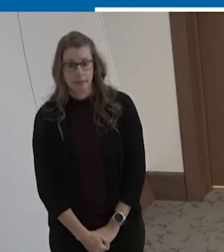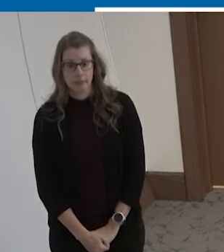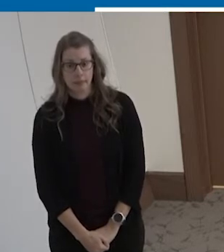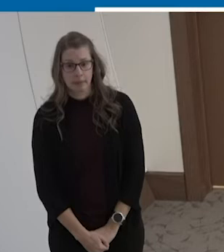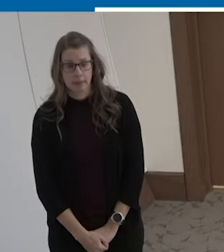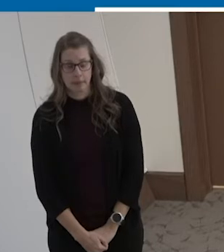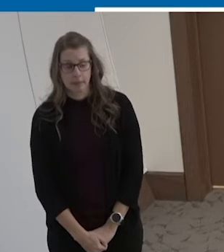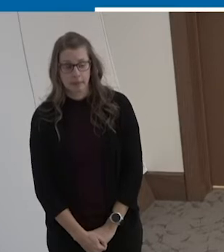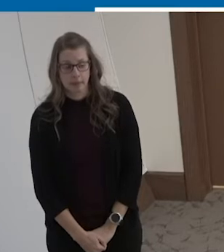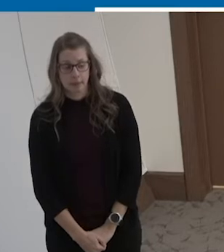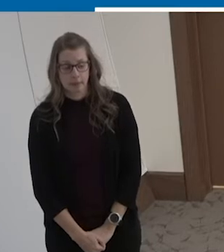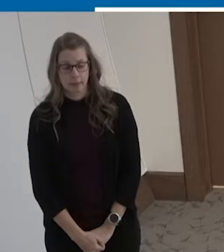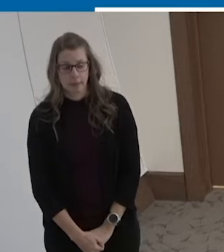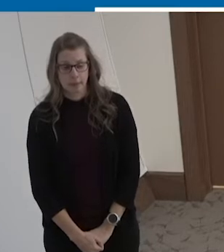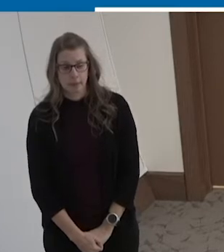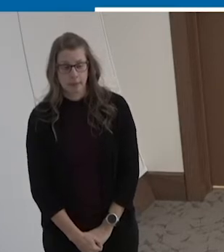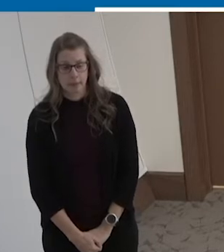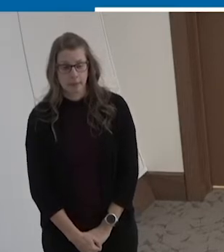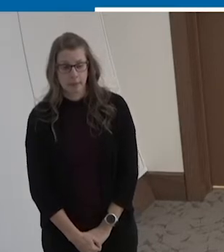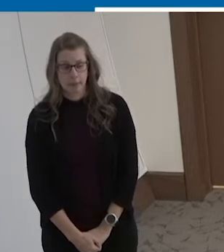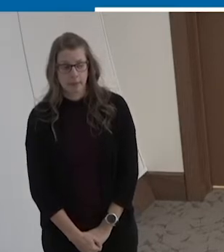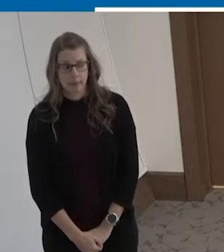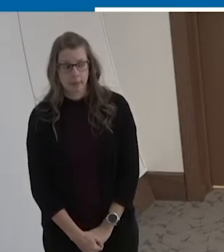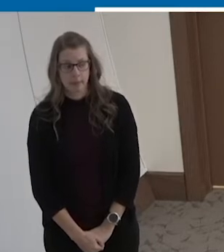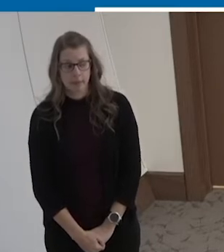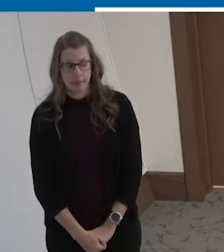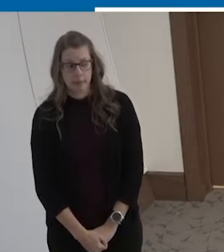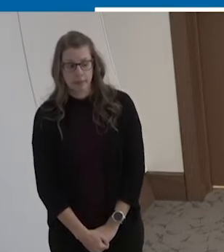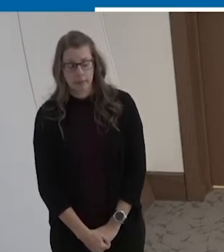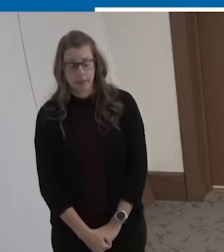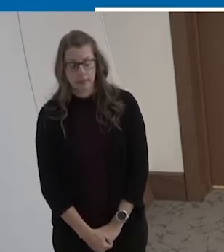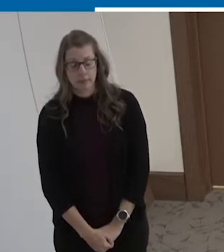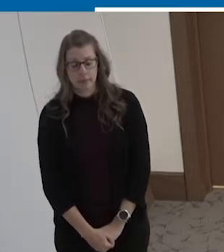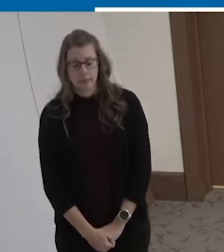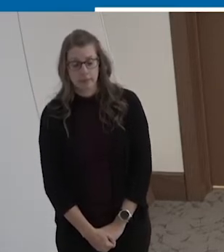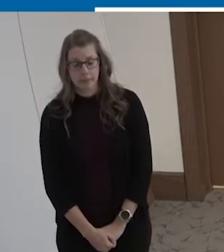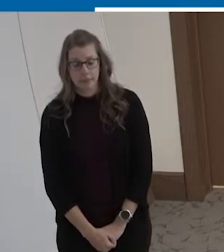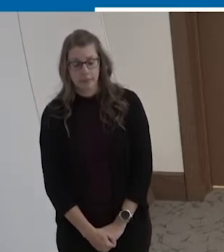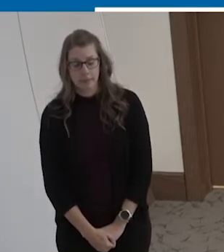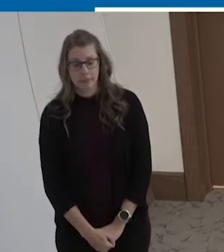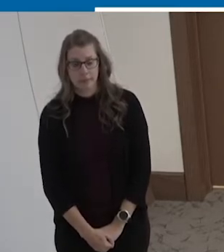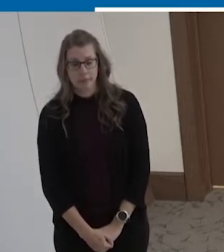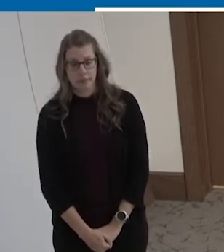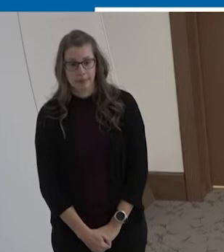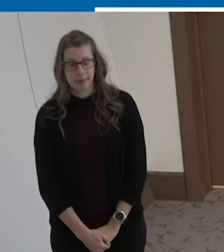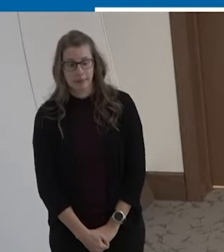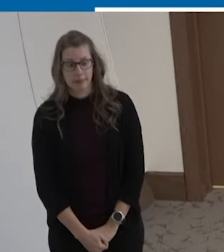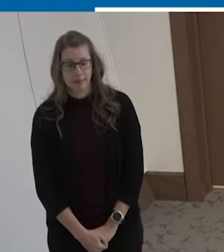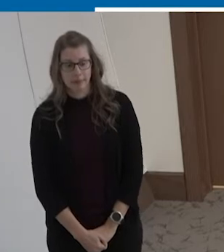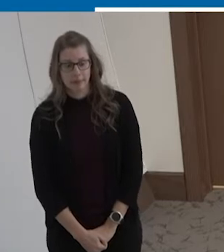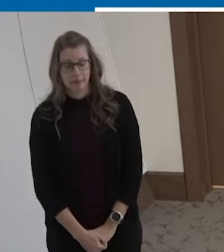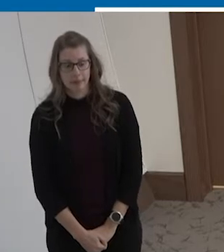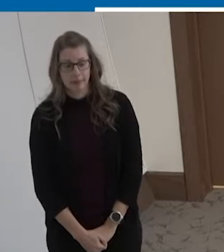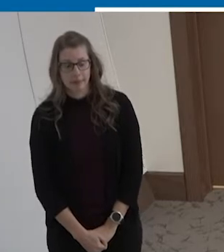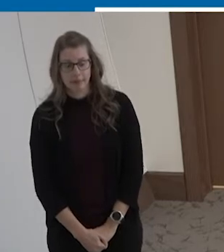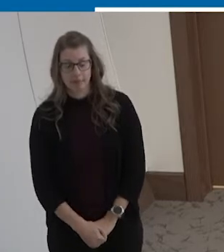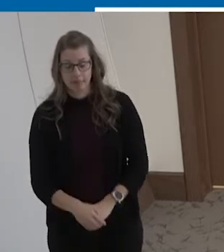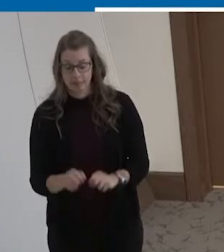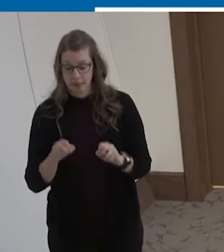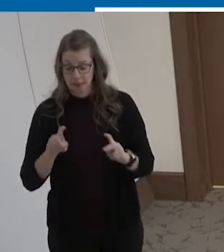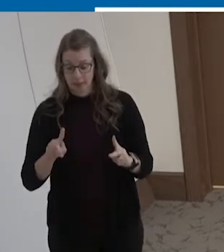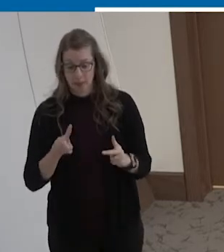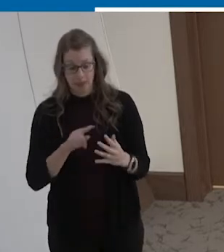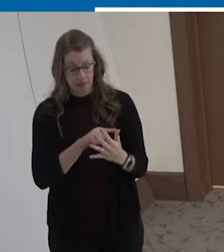los niños están manteniéndose a salvo o seguros. These opportunities